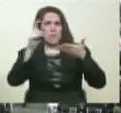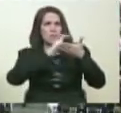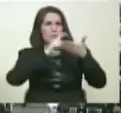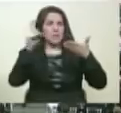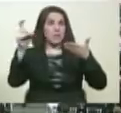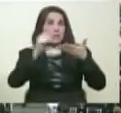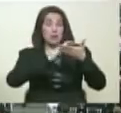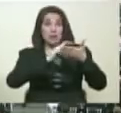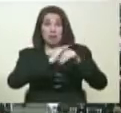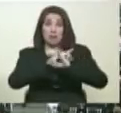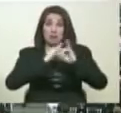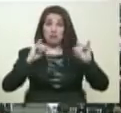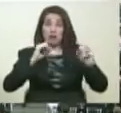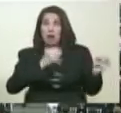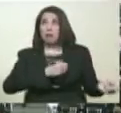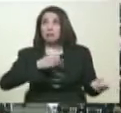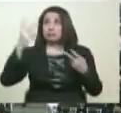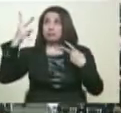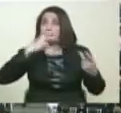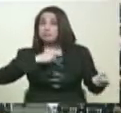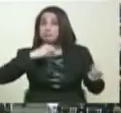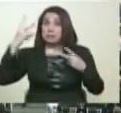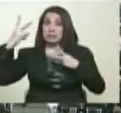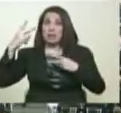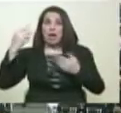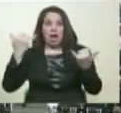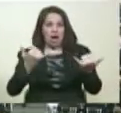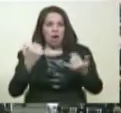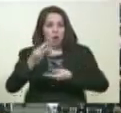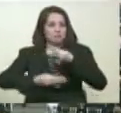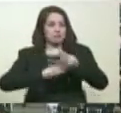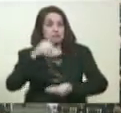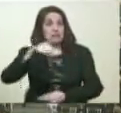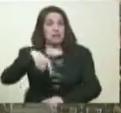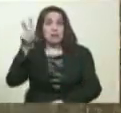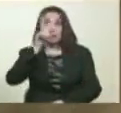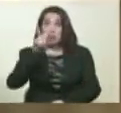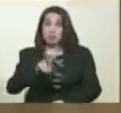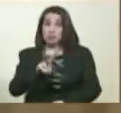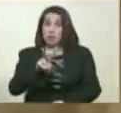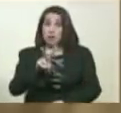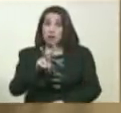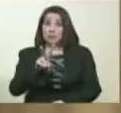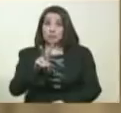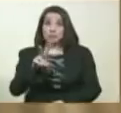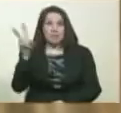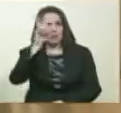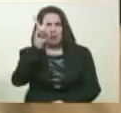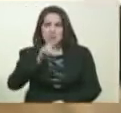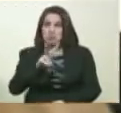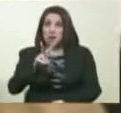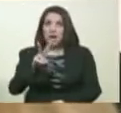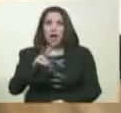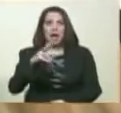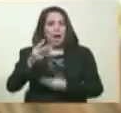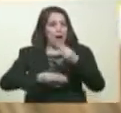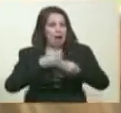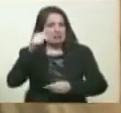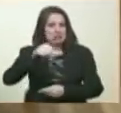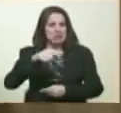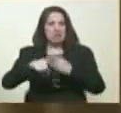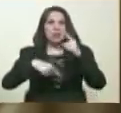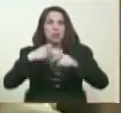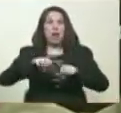además acabar con las importaciones de todo esto. Esto es 100% venezolano. Las materias de Venezuela primas, para el mundo tiene que para ser. Para el mundo. Así las es. Materias